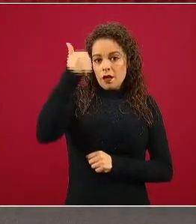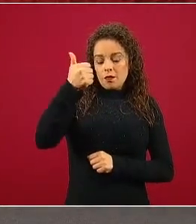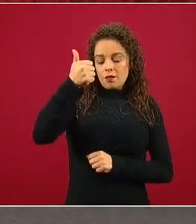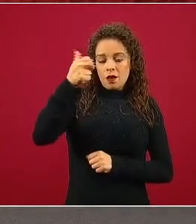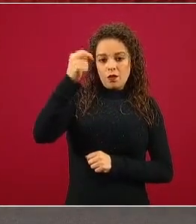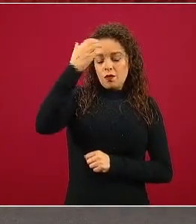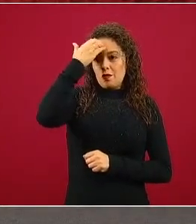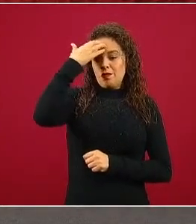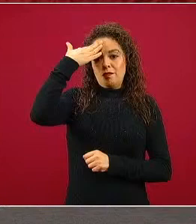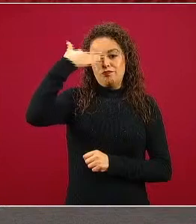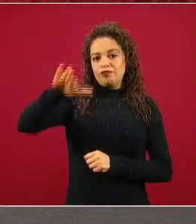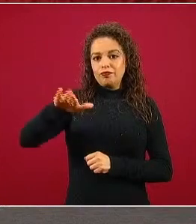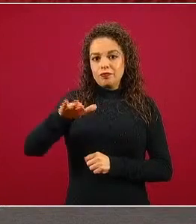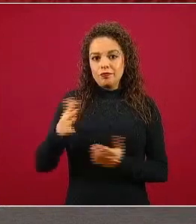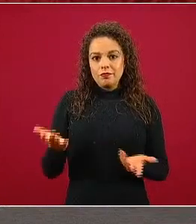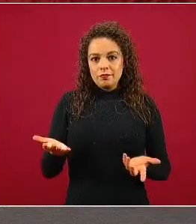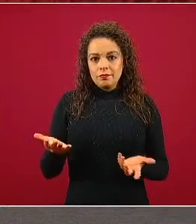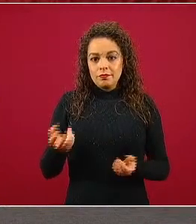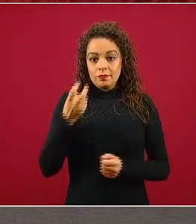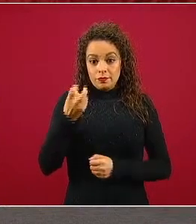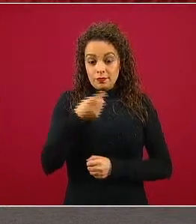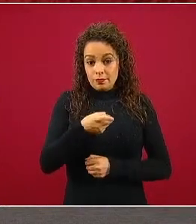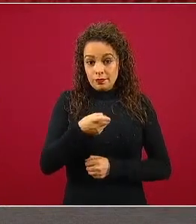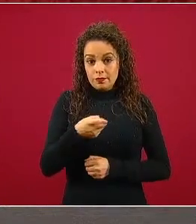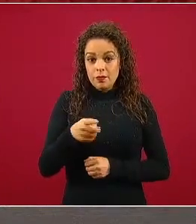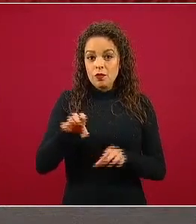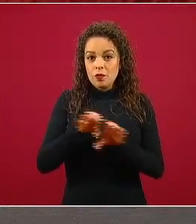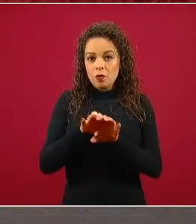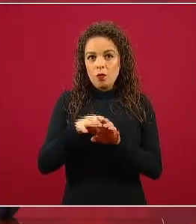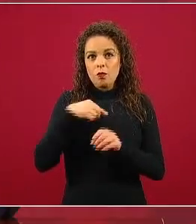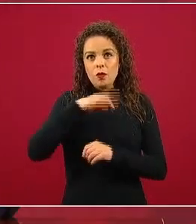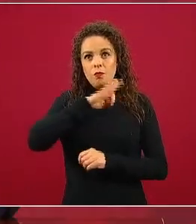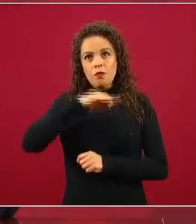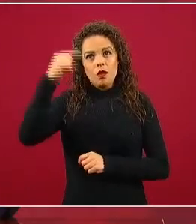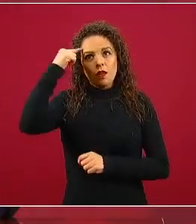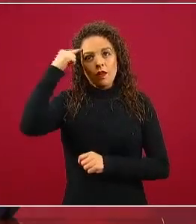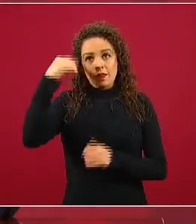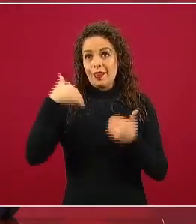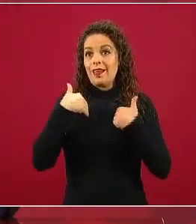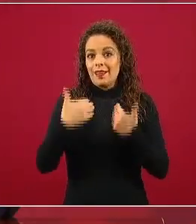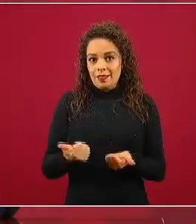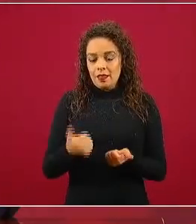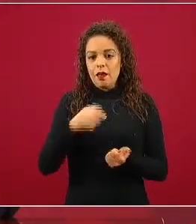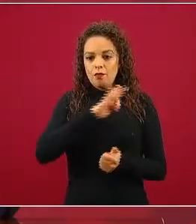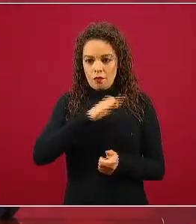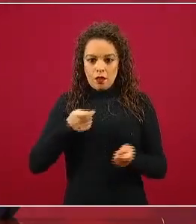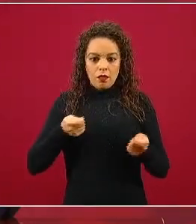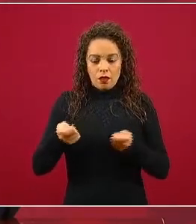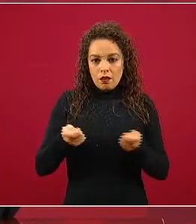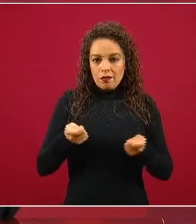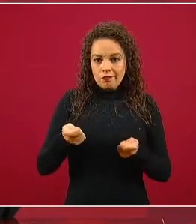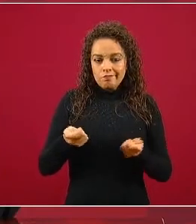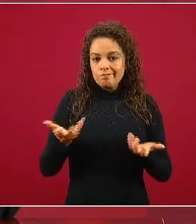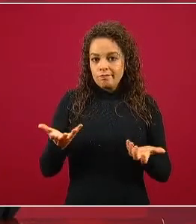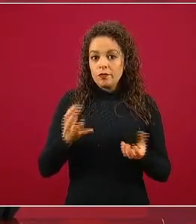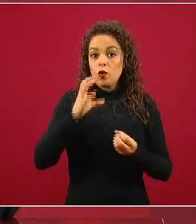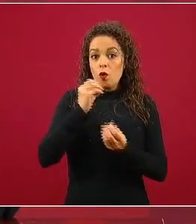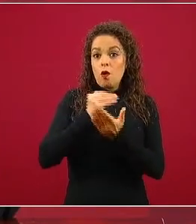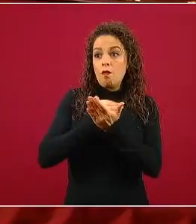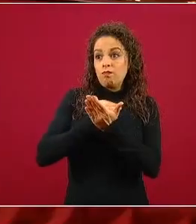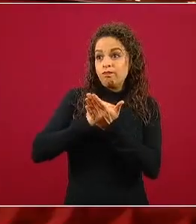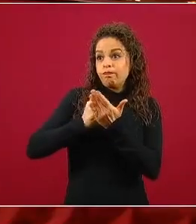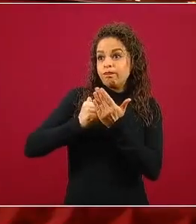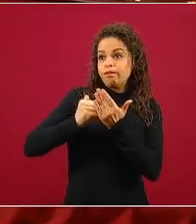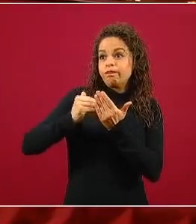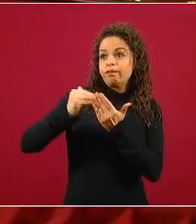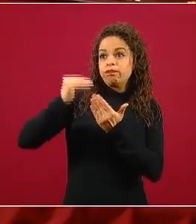emociones desagradables sobrepasan nuestra capacidad para manejarlas y se hacen tan intensas que provoquen que nos